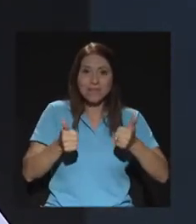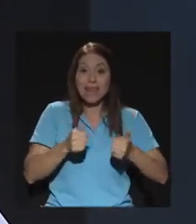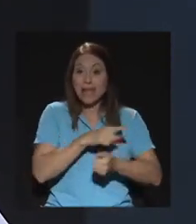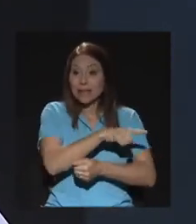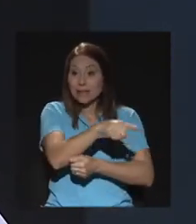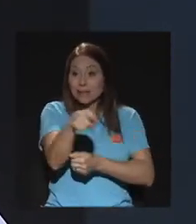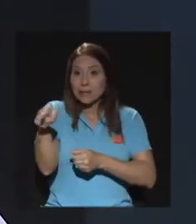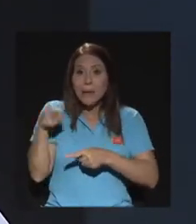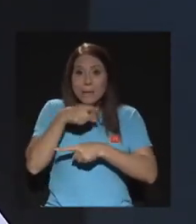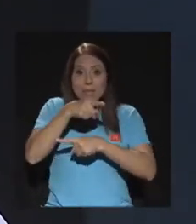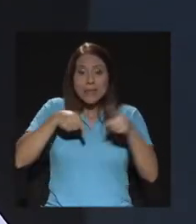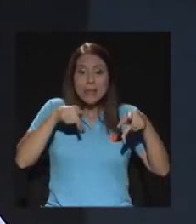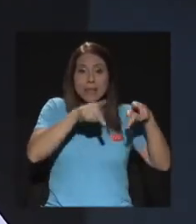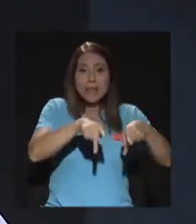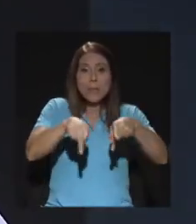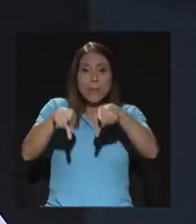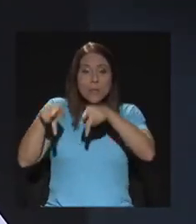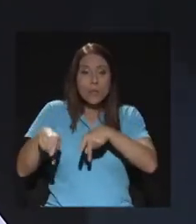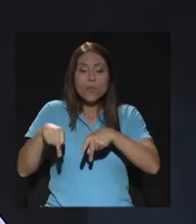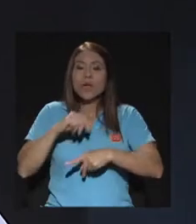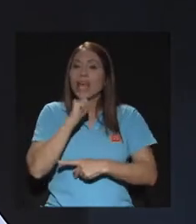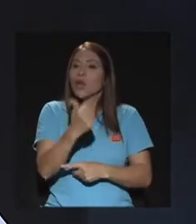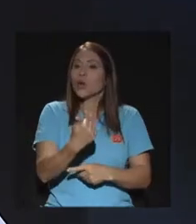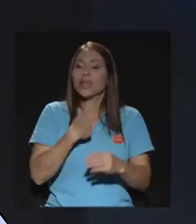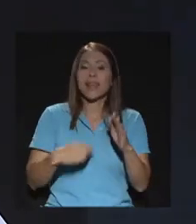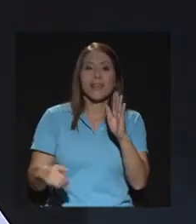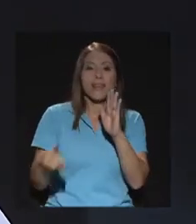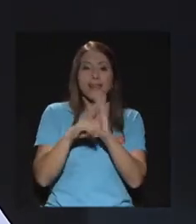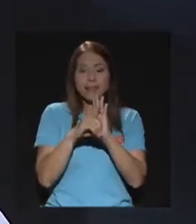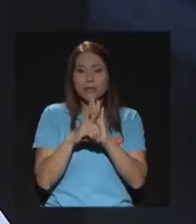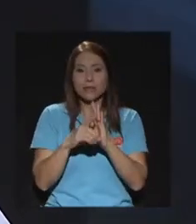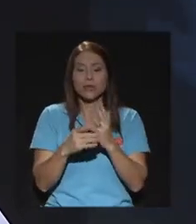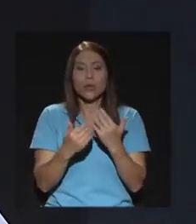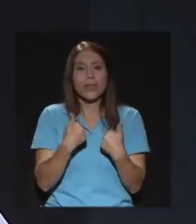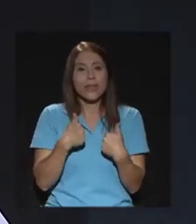población que no tiene el derecho de tener